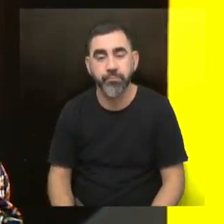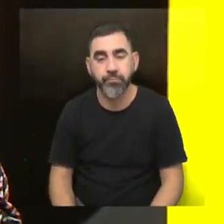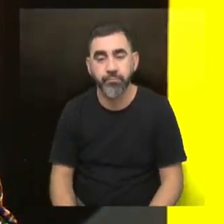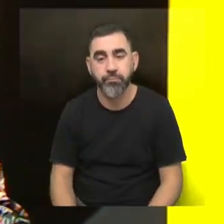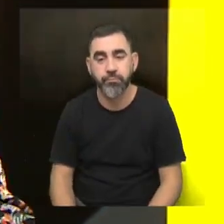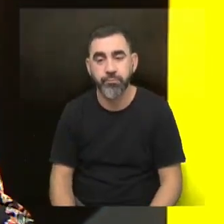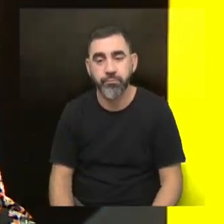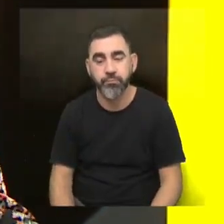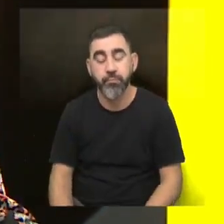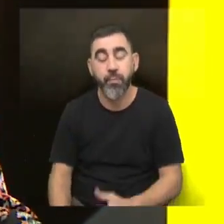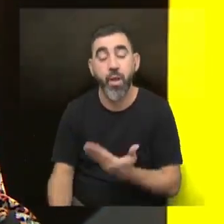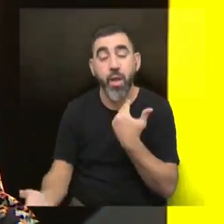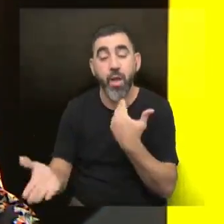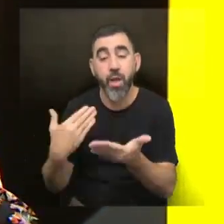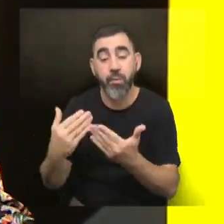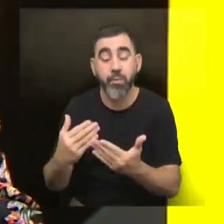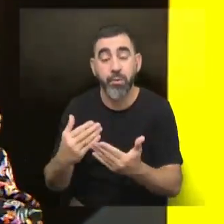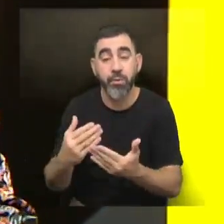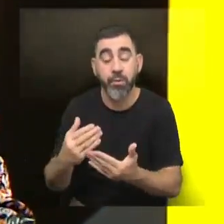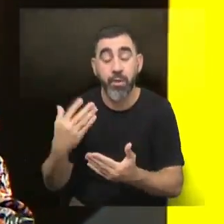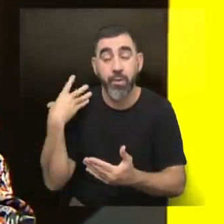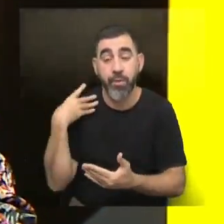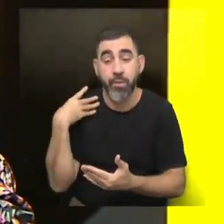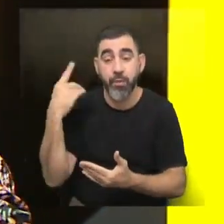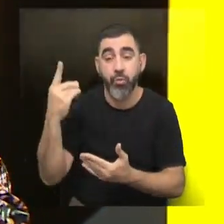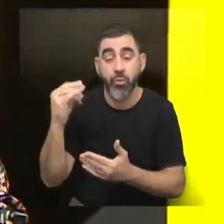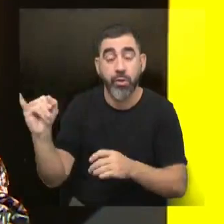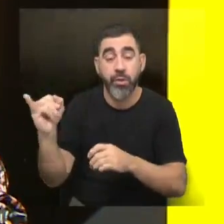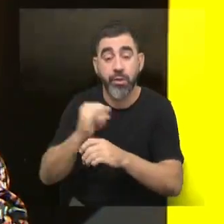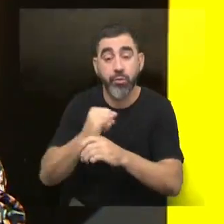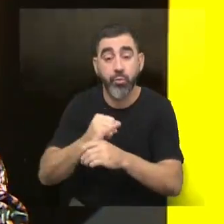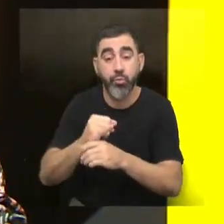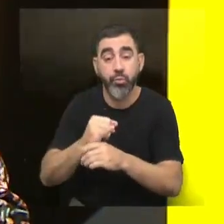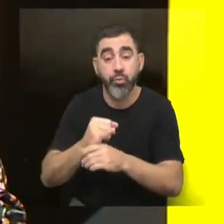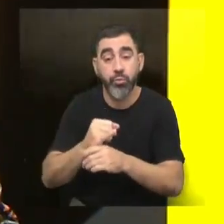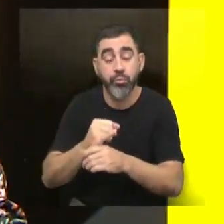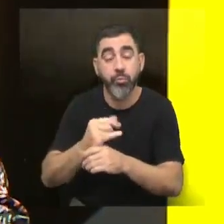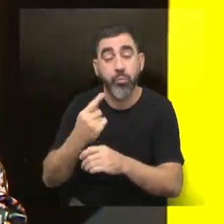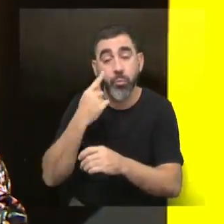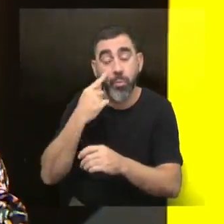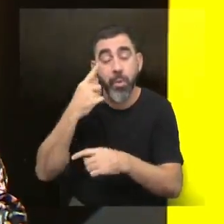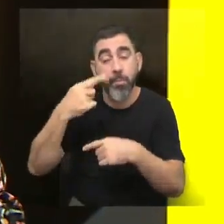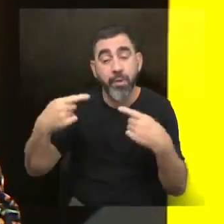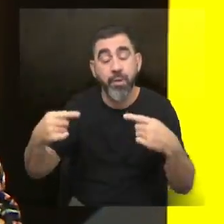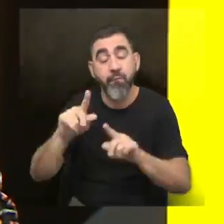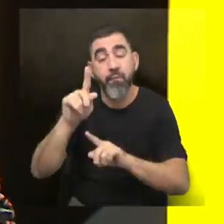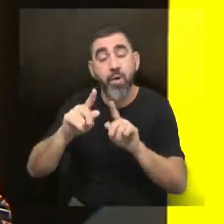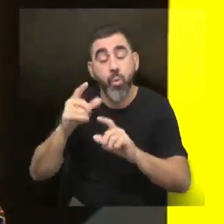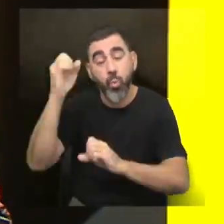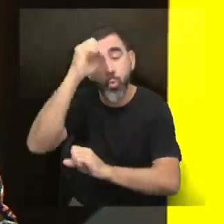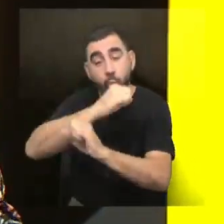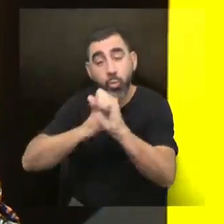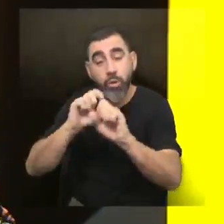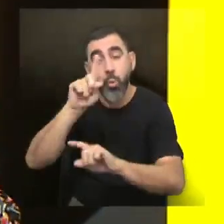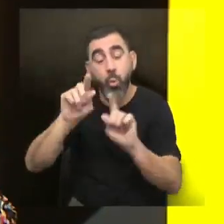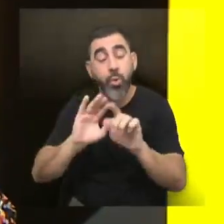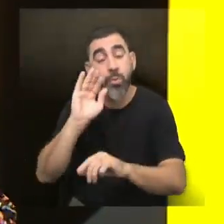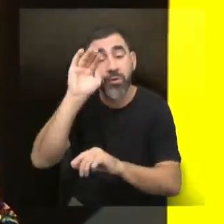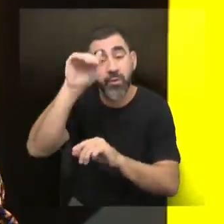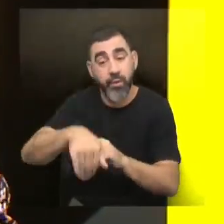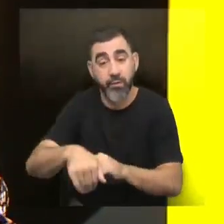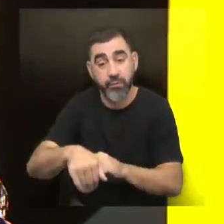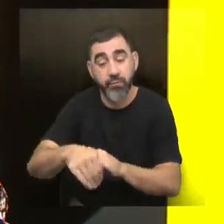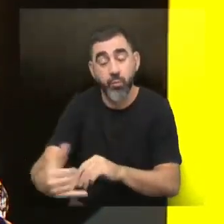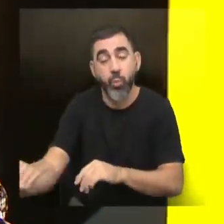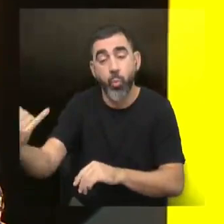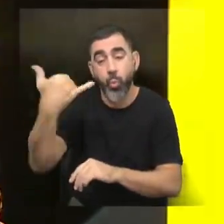cotidiana, entrevistamos a Pablo Raimonda, director del Instituto de Ensayo de Materiales de la Facultad de Ingeniería de la Universidad de la República, que